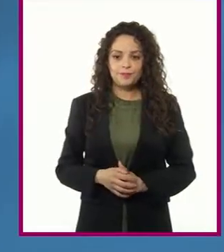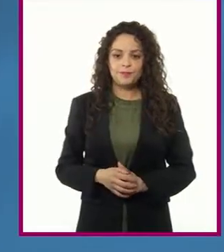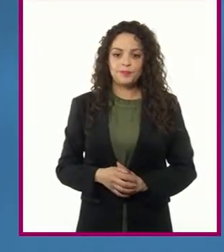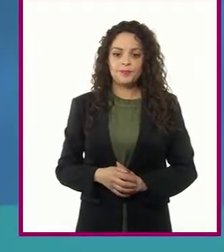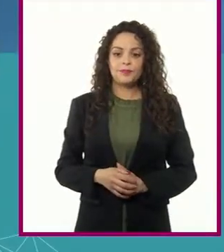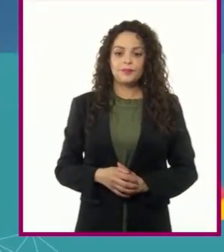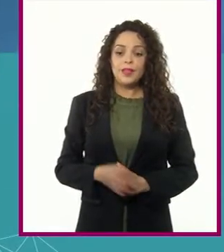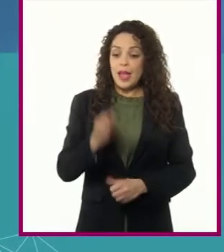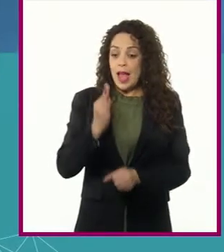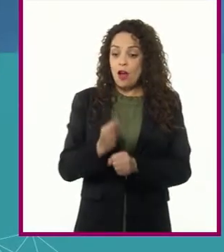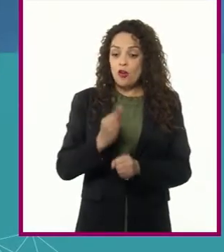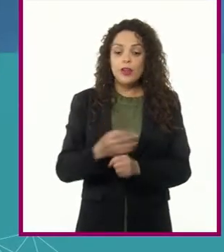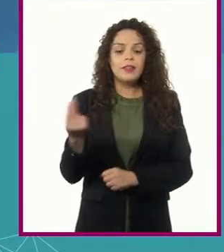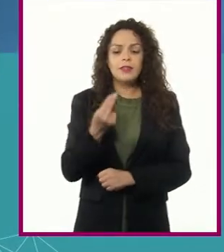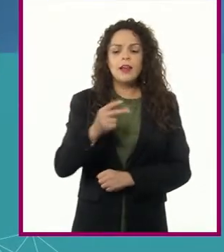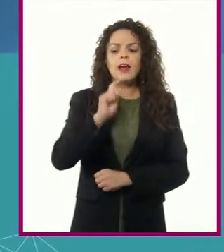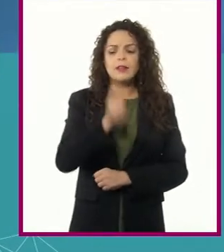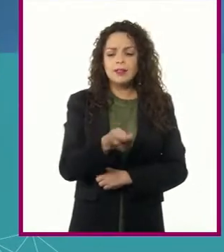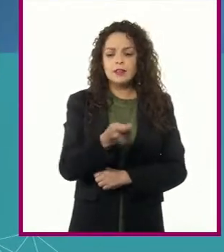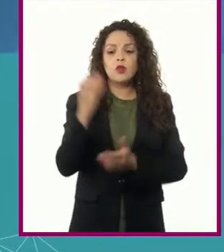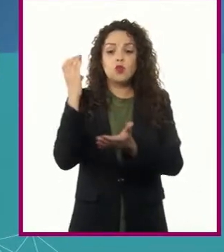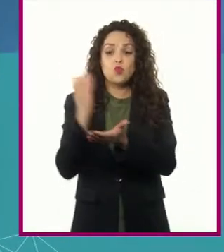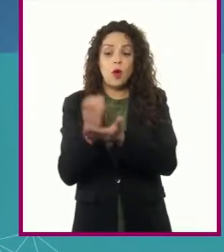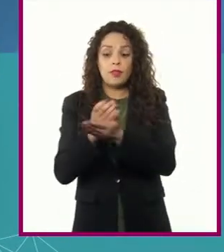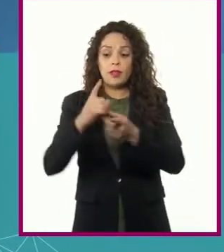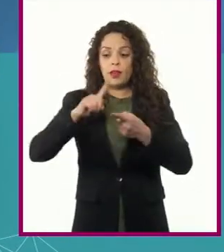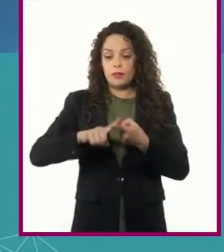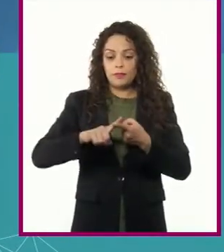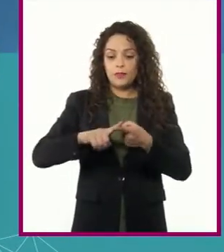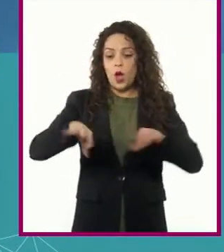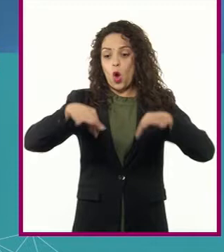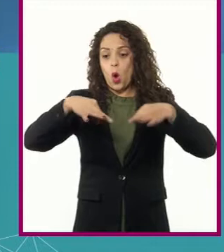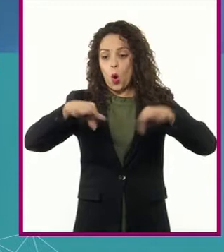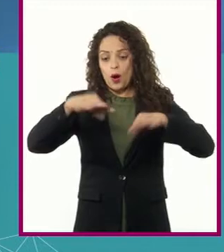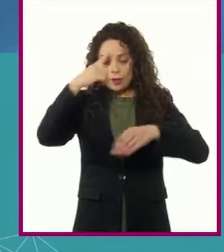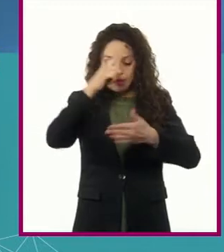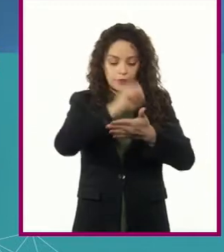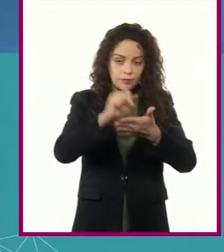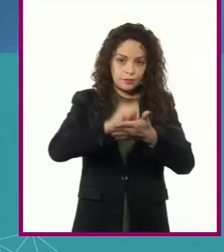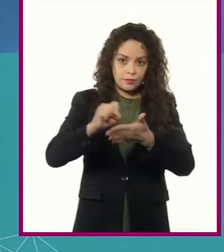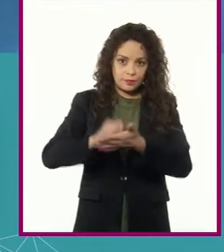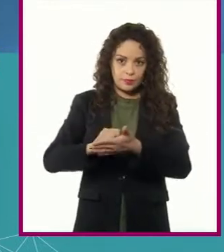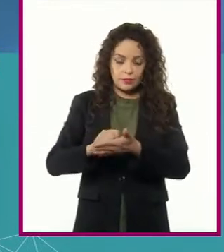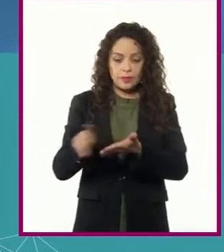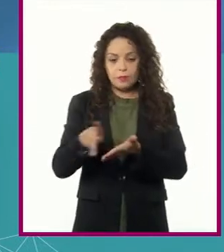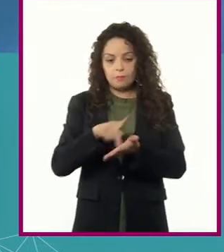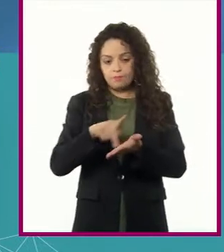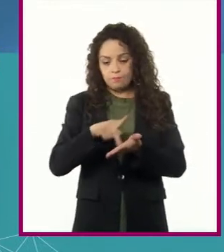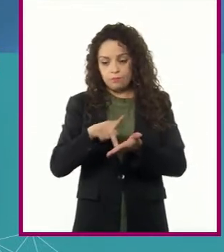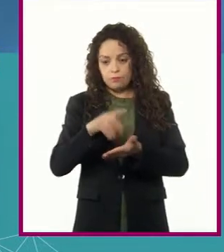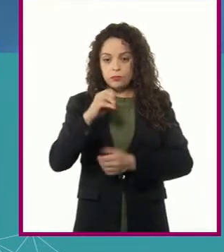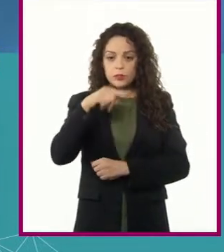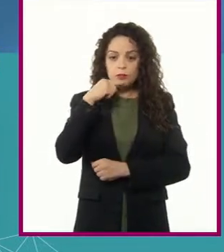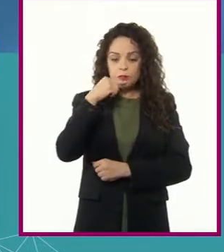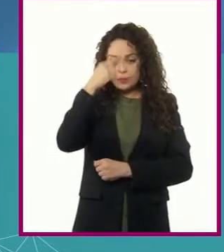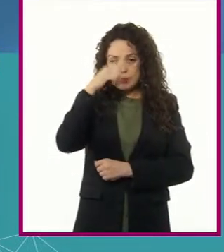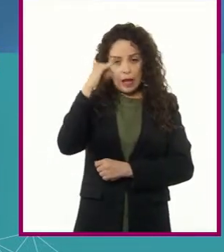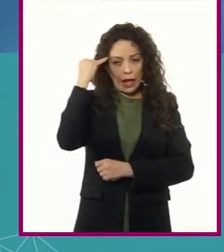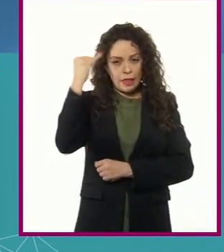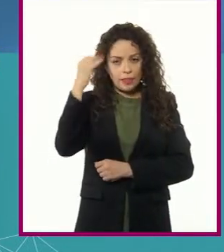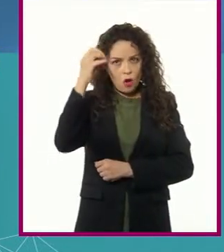esta ocasión necesitarán cuaderno o una hoja para escribir, un bolígrafo o un lápiz para anotar las ideas